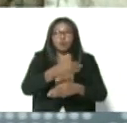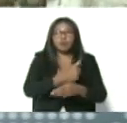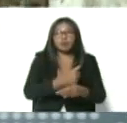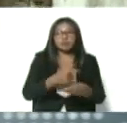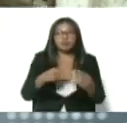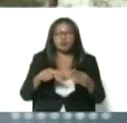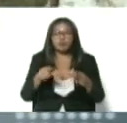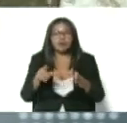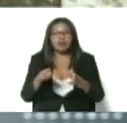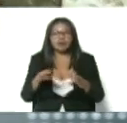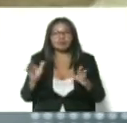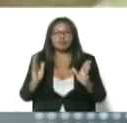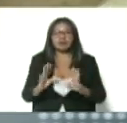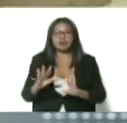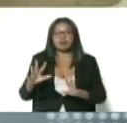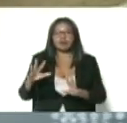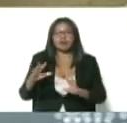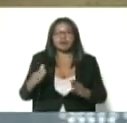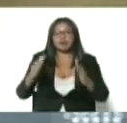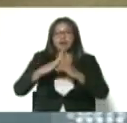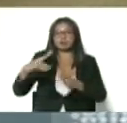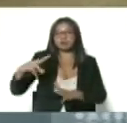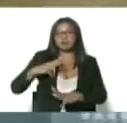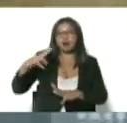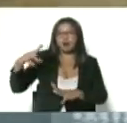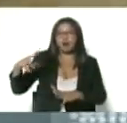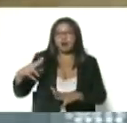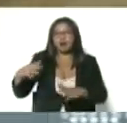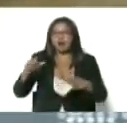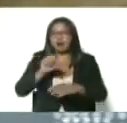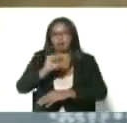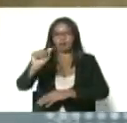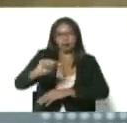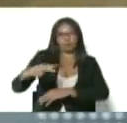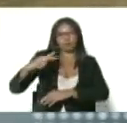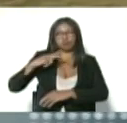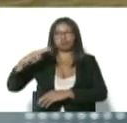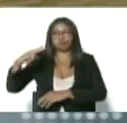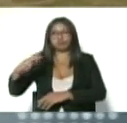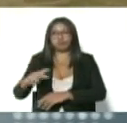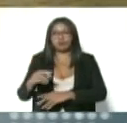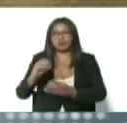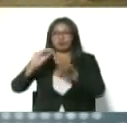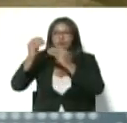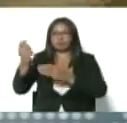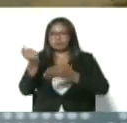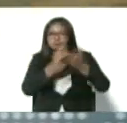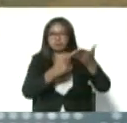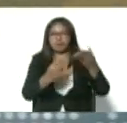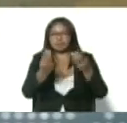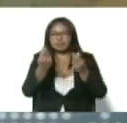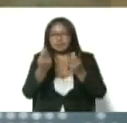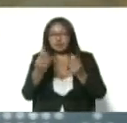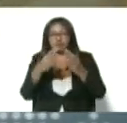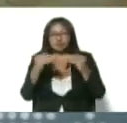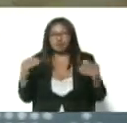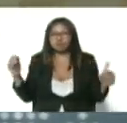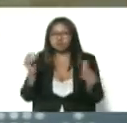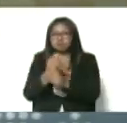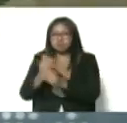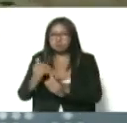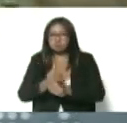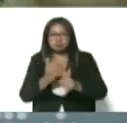yates carros lujosos obras de arte dinero en efectivo todo lo incautado